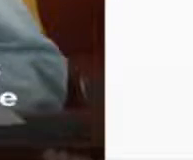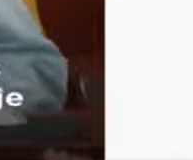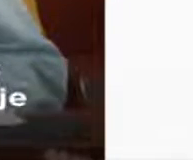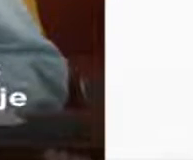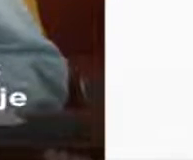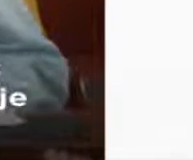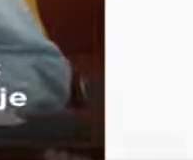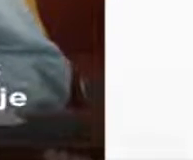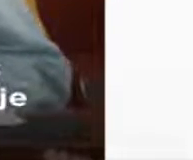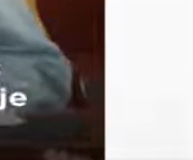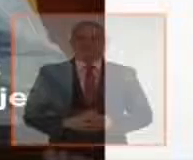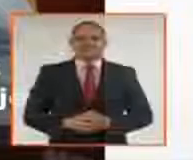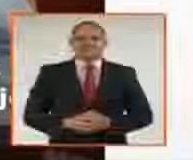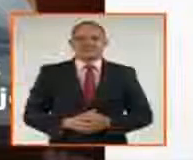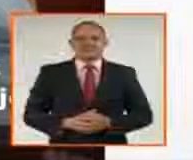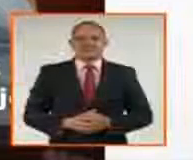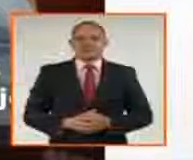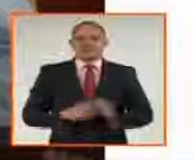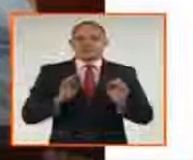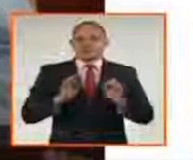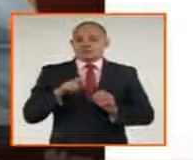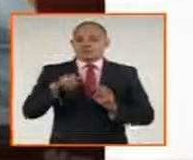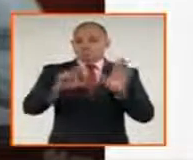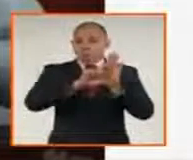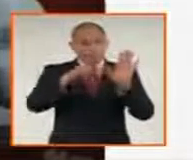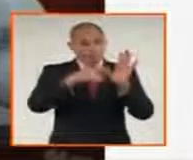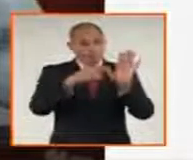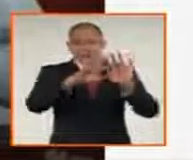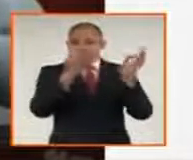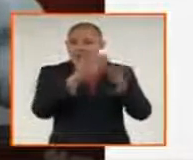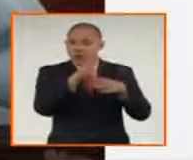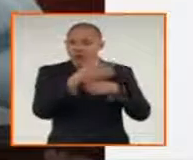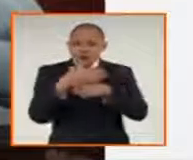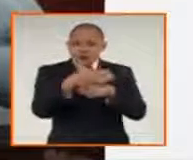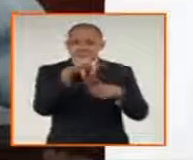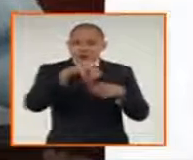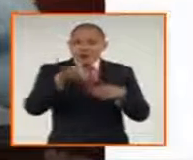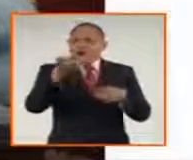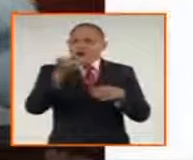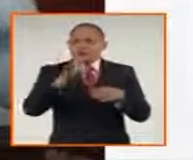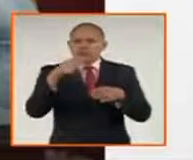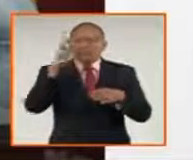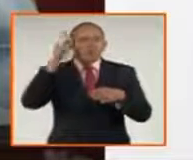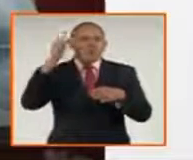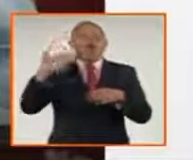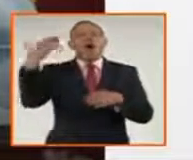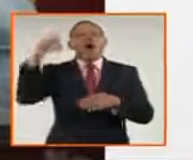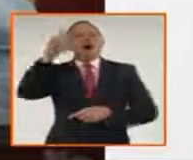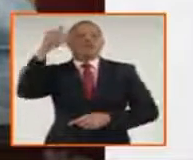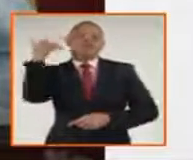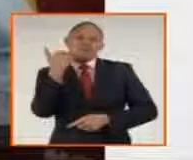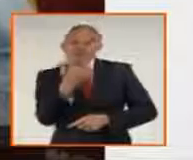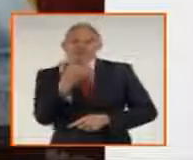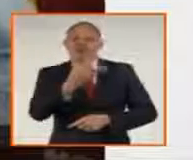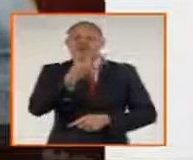Y ese es un código que es un homenaje también a las visiones de Fidel, de Raúl, de Vilma,